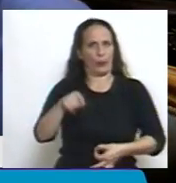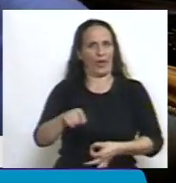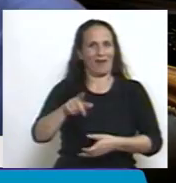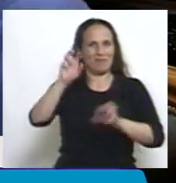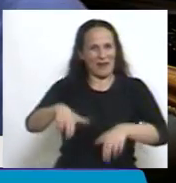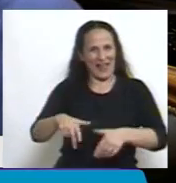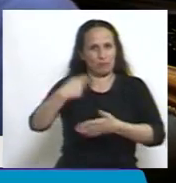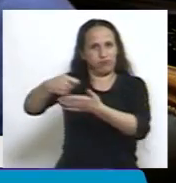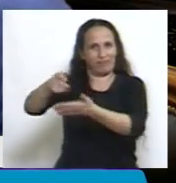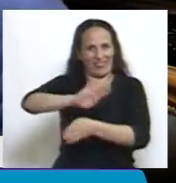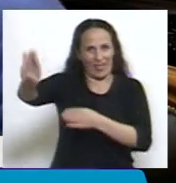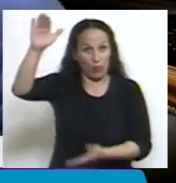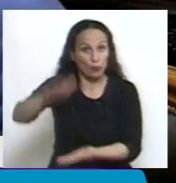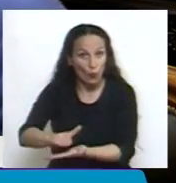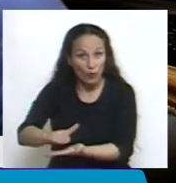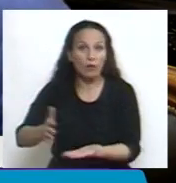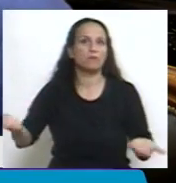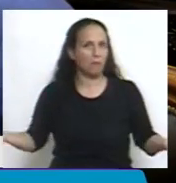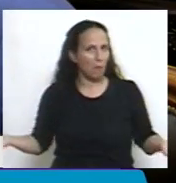ese momento las cosas se hicieron bien.